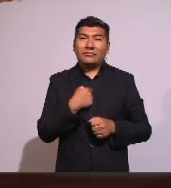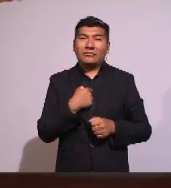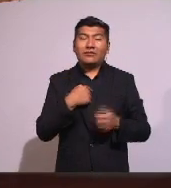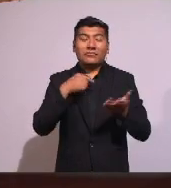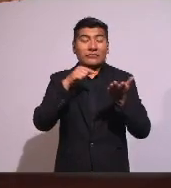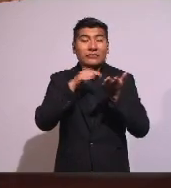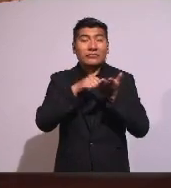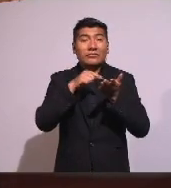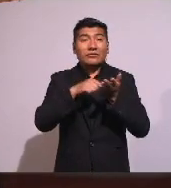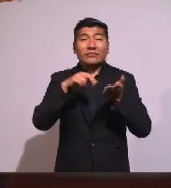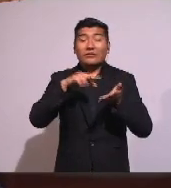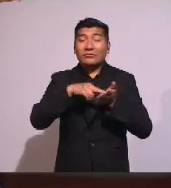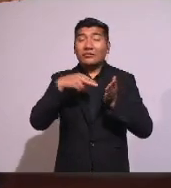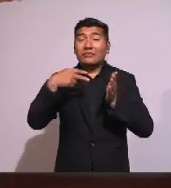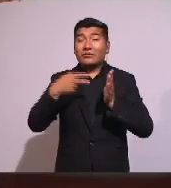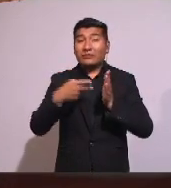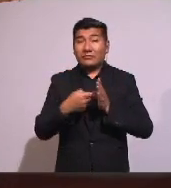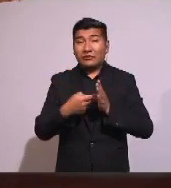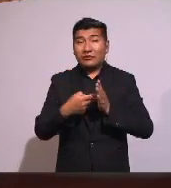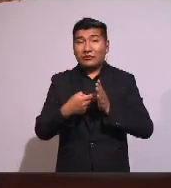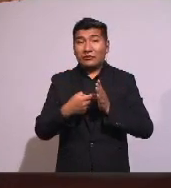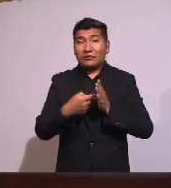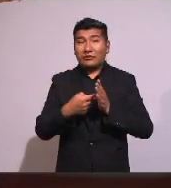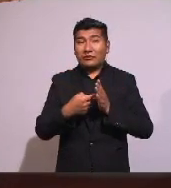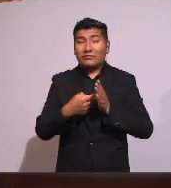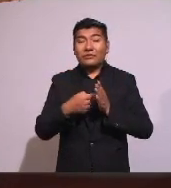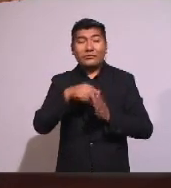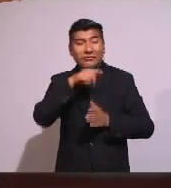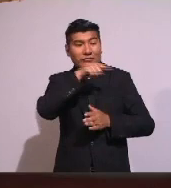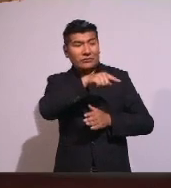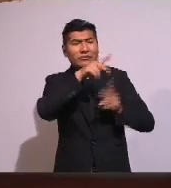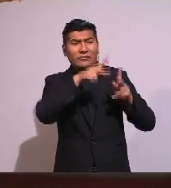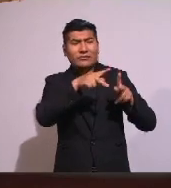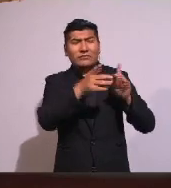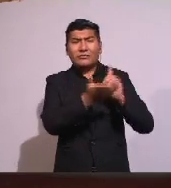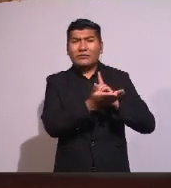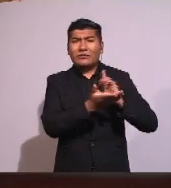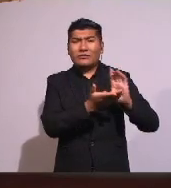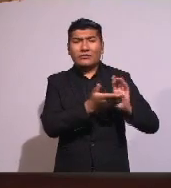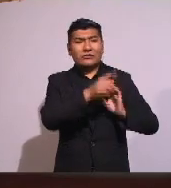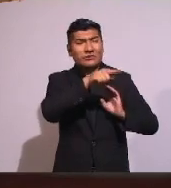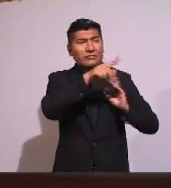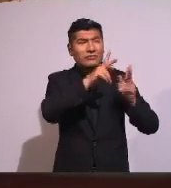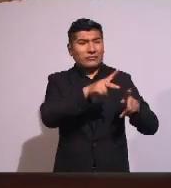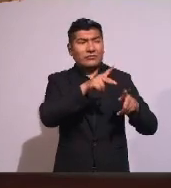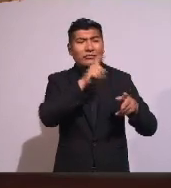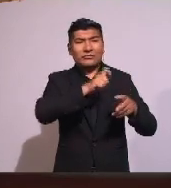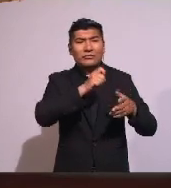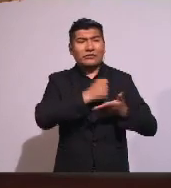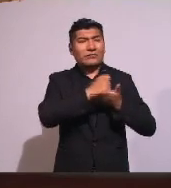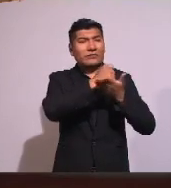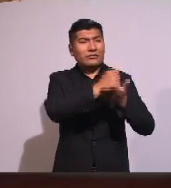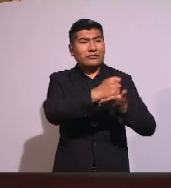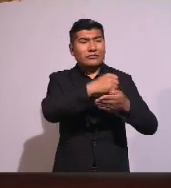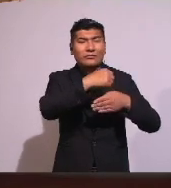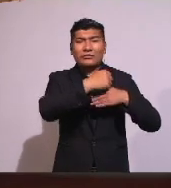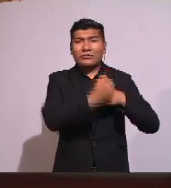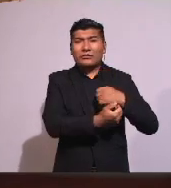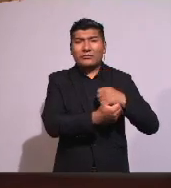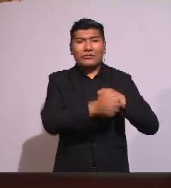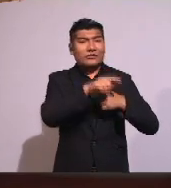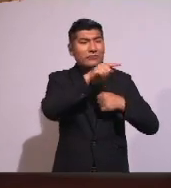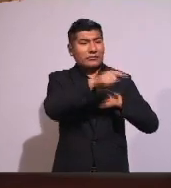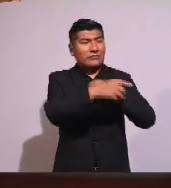Esto equivale a decir: este lisiado, este necesitado de un poco de pan,